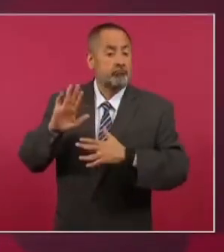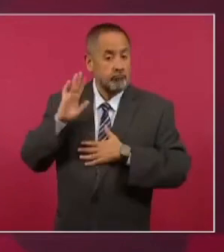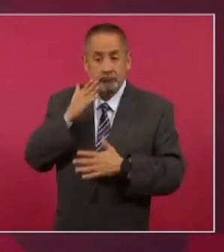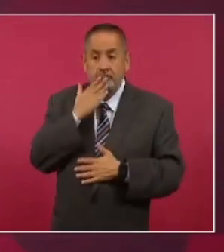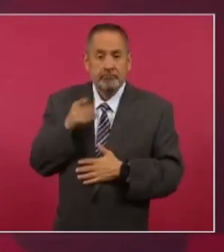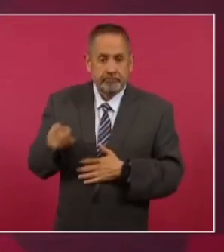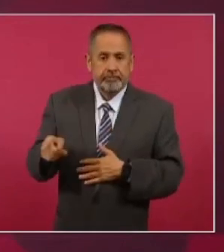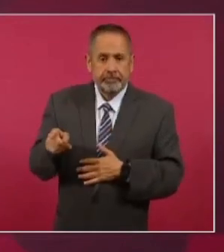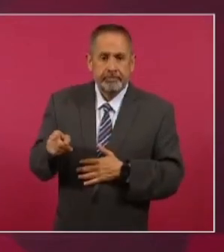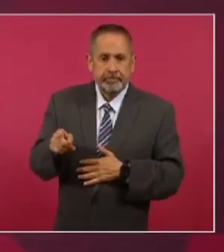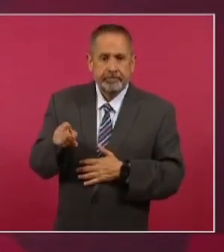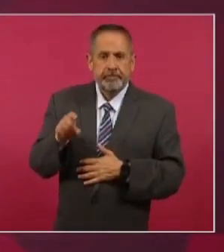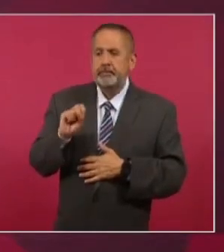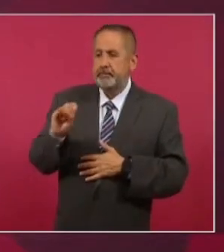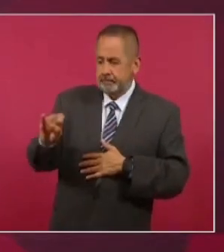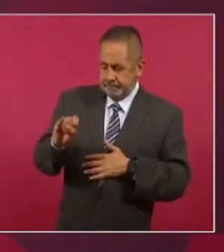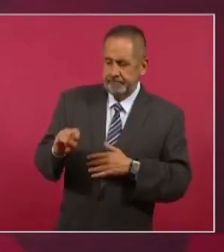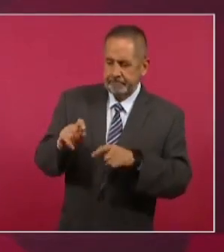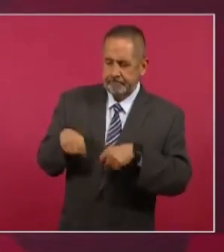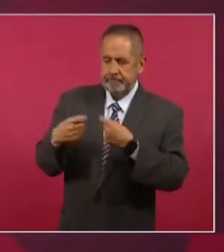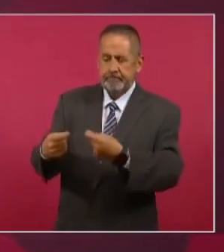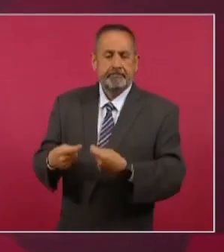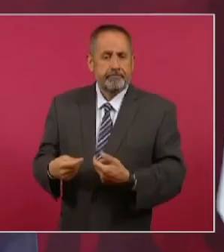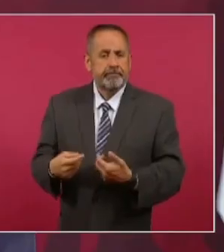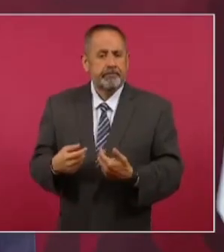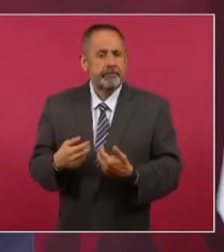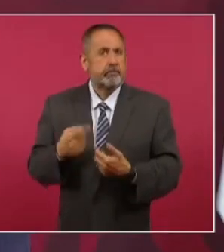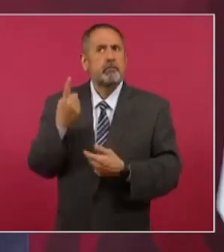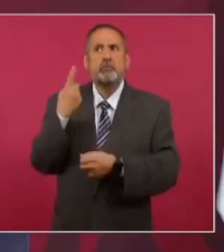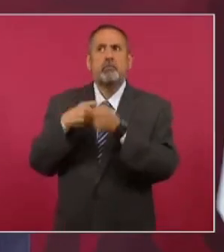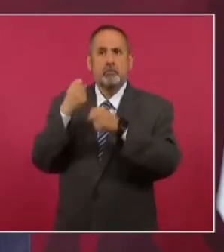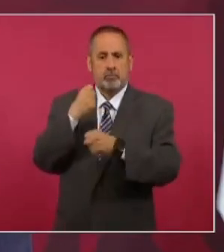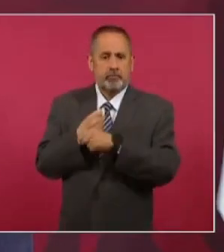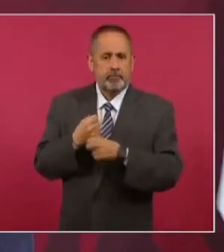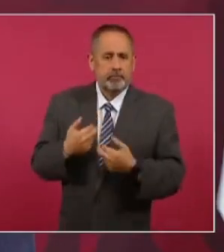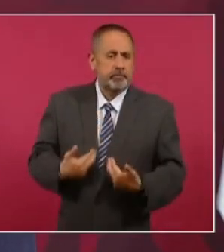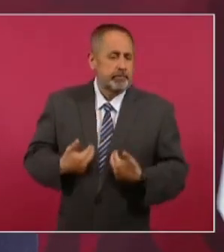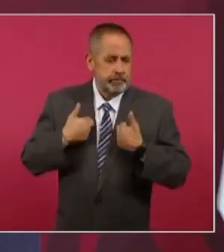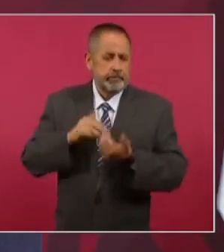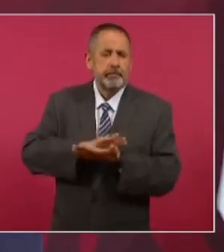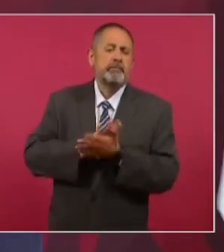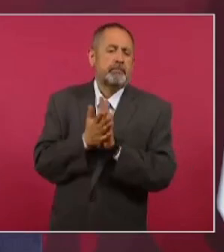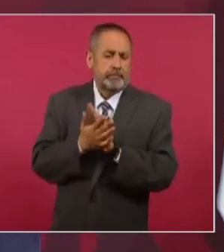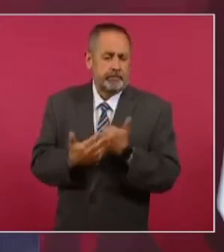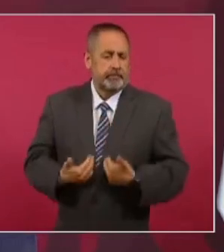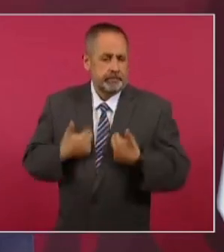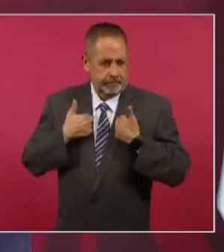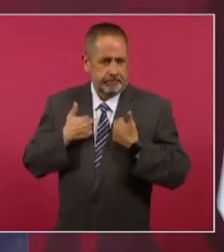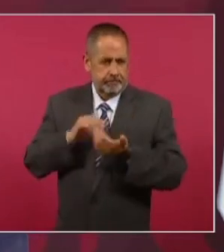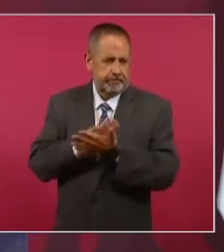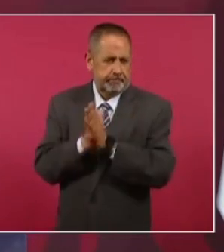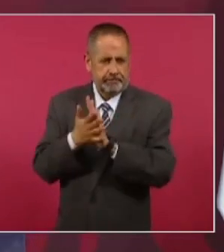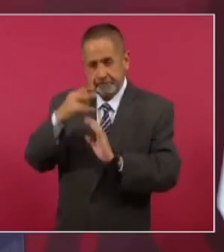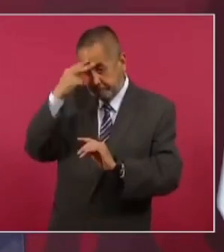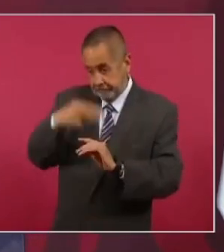sí le dimos la nacionalidad el año pasado y está ahí